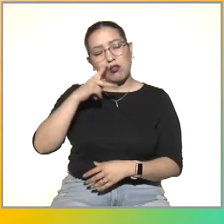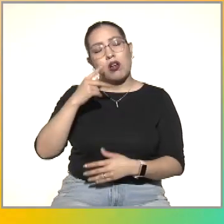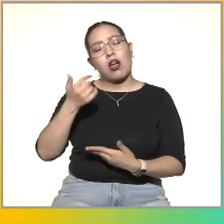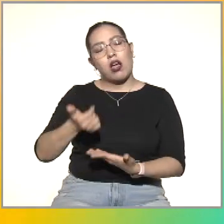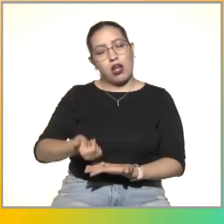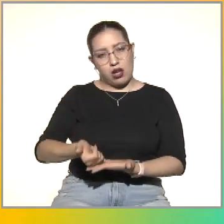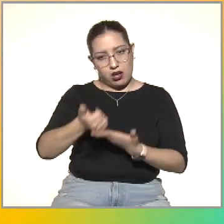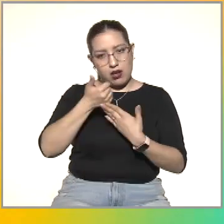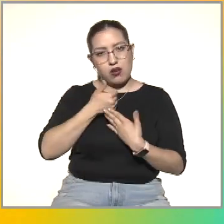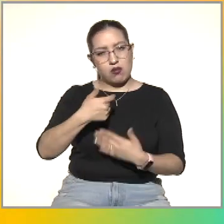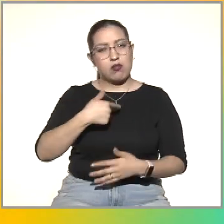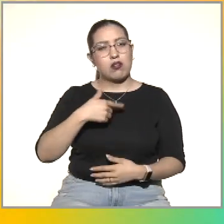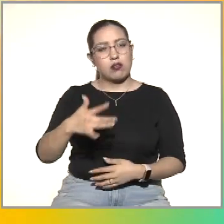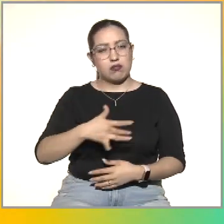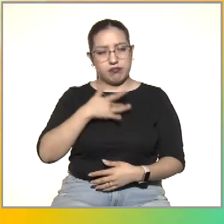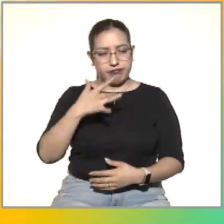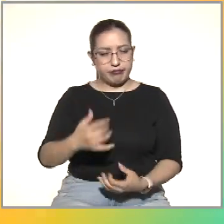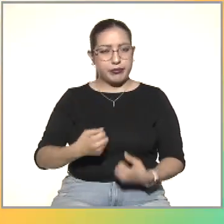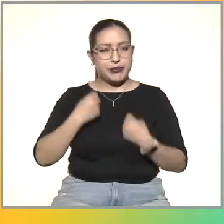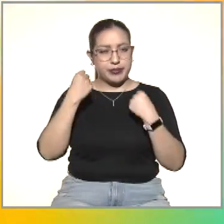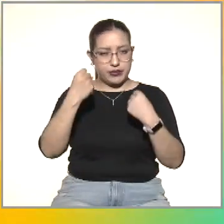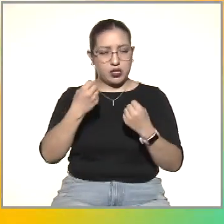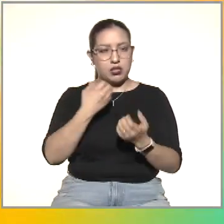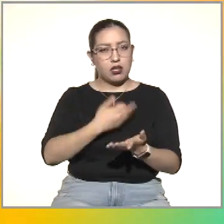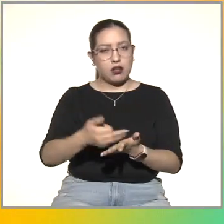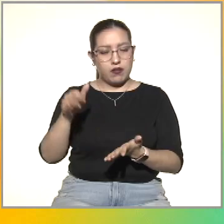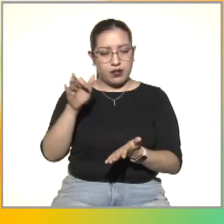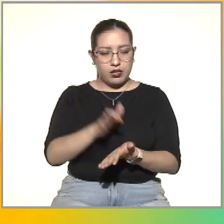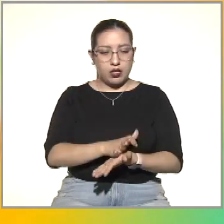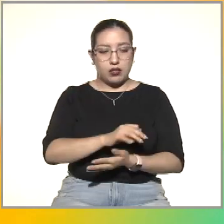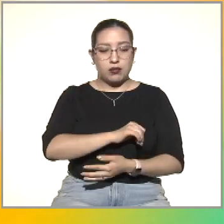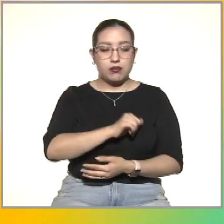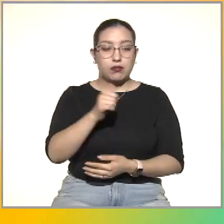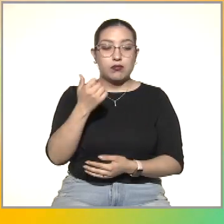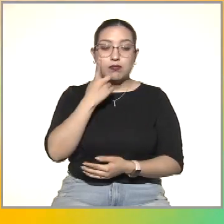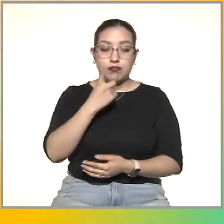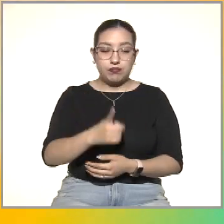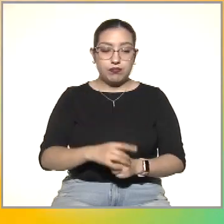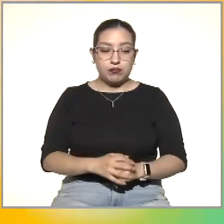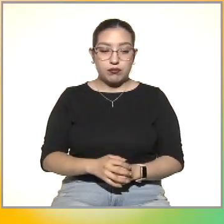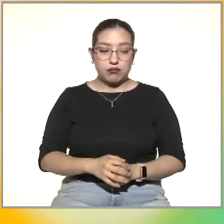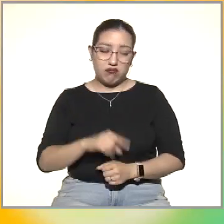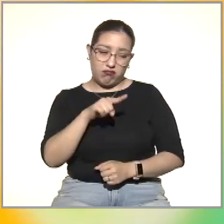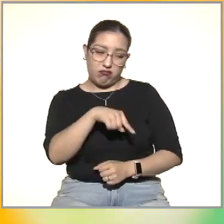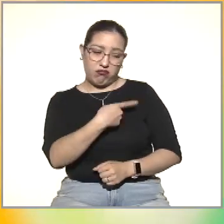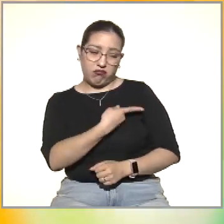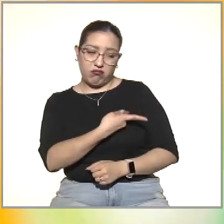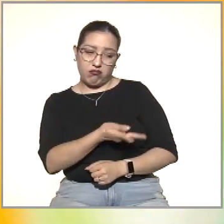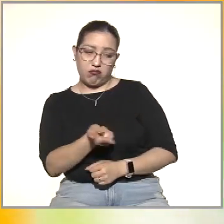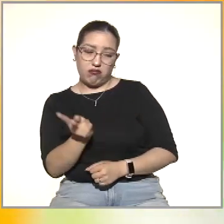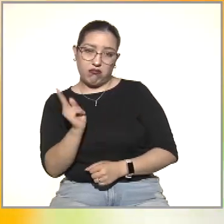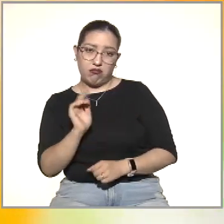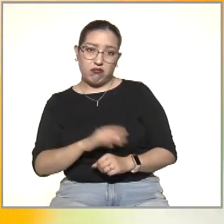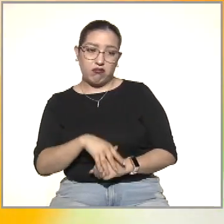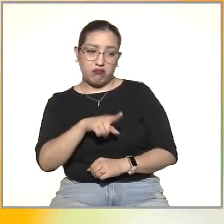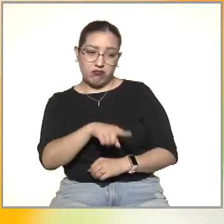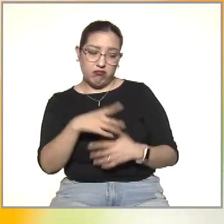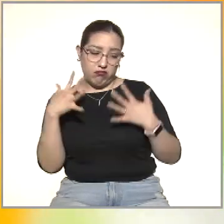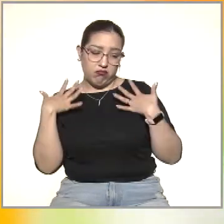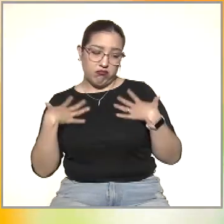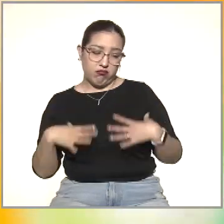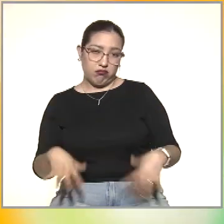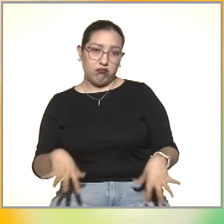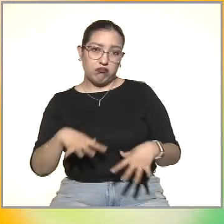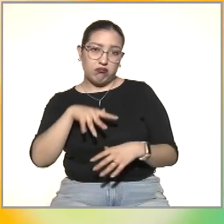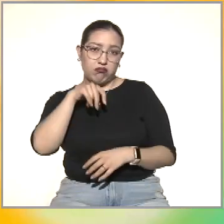a ser más fuerte, valiente. Edna, pobretona. Mírala, ni ropa para lucir le